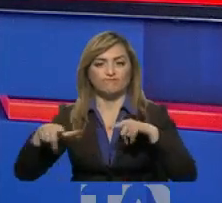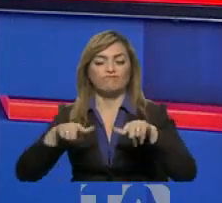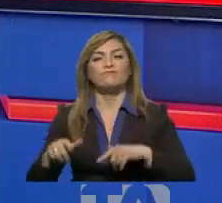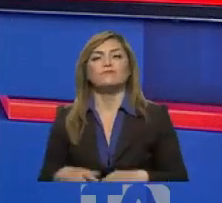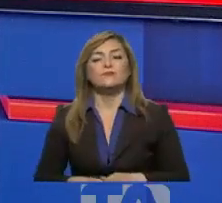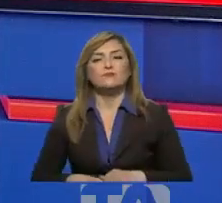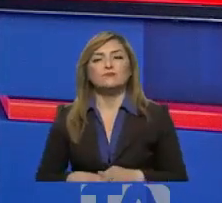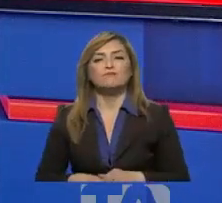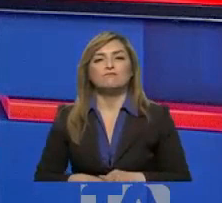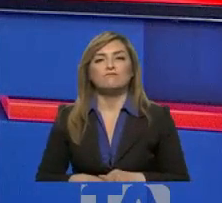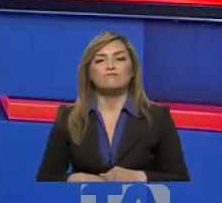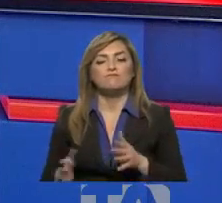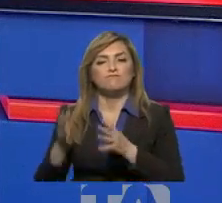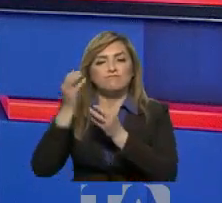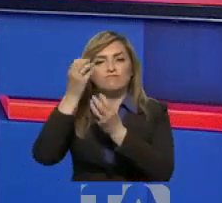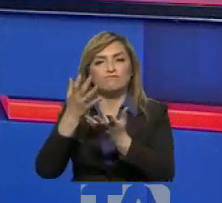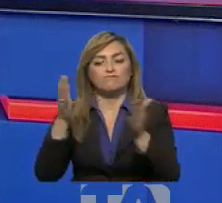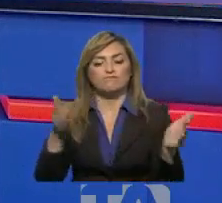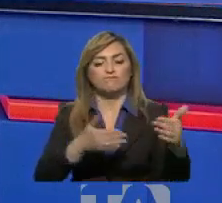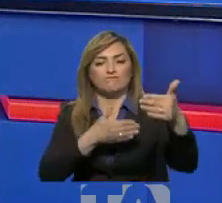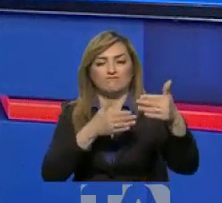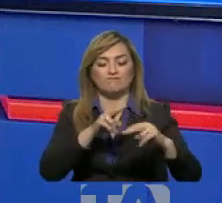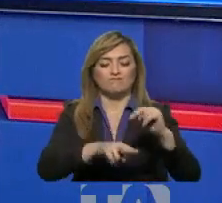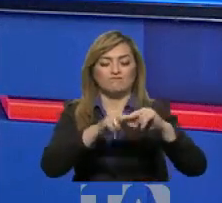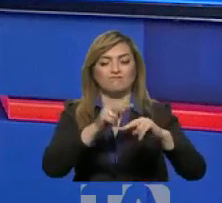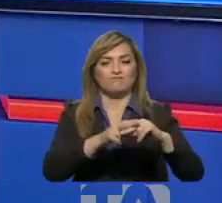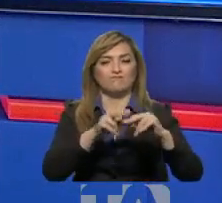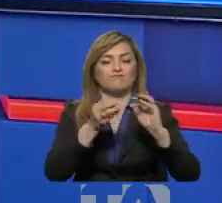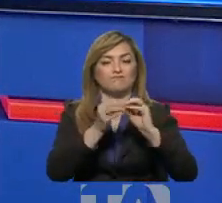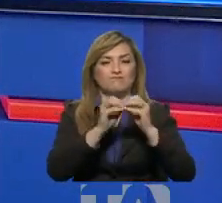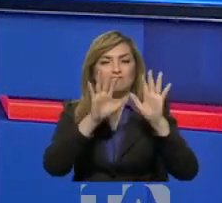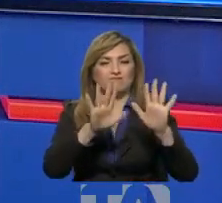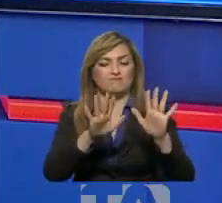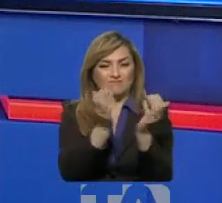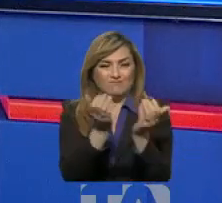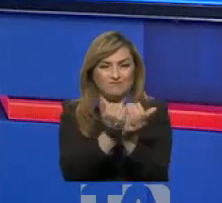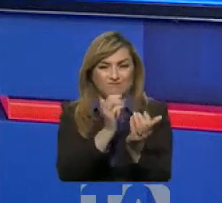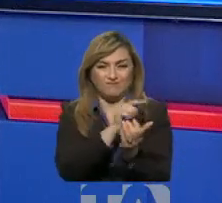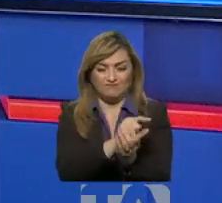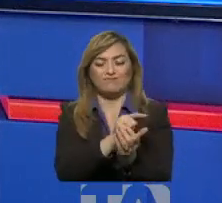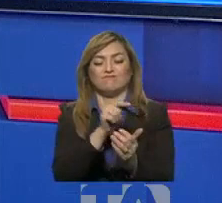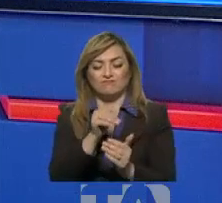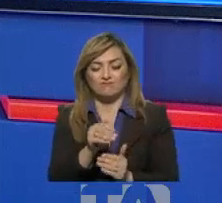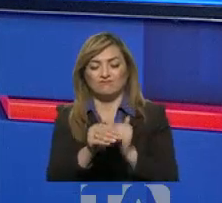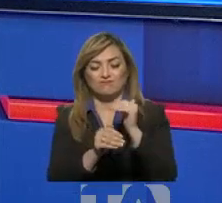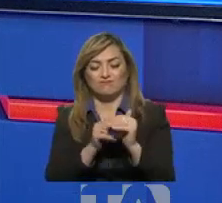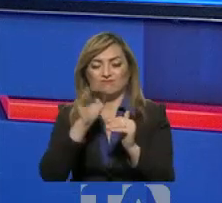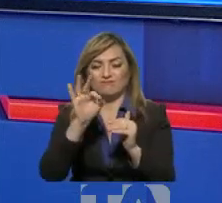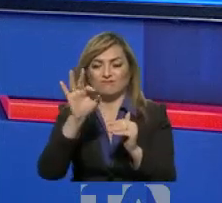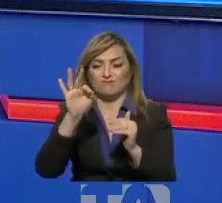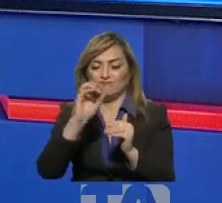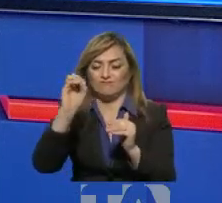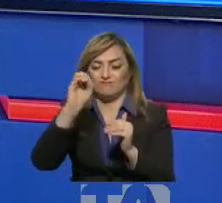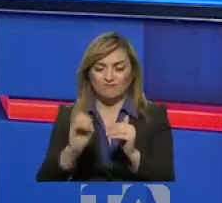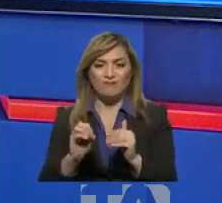sector. Amigos, ahora les contamos que el cubeto 10 que se construye en el relleno sanitario El Inga registra un avance del 99% y se